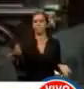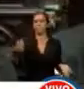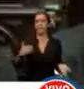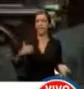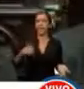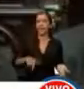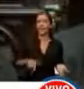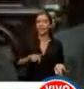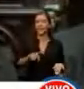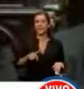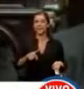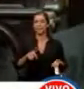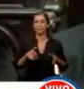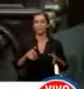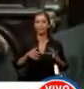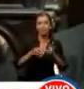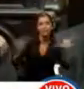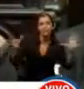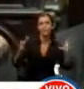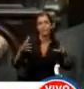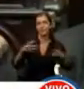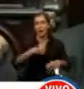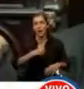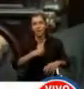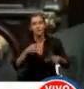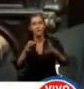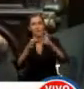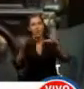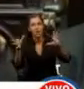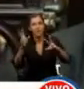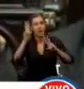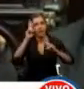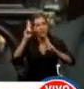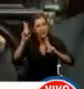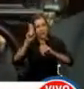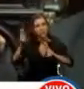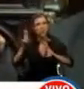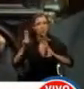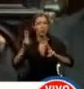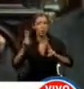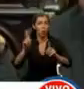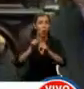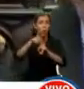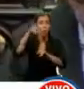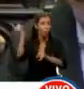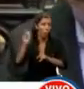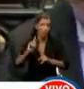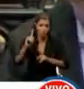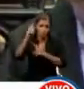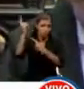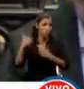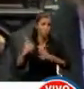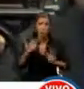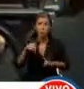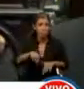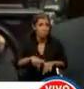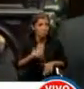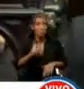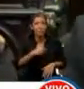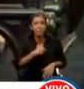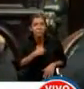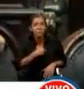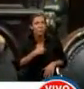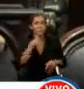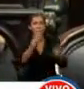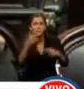respeto religioso, como no ocurre casi en otros continentes, donde no hay odios entre las religiones.